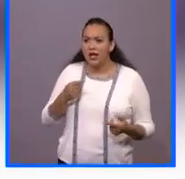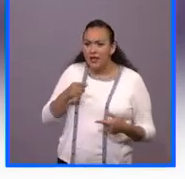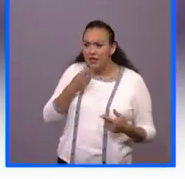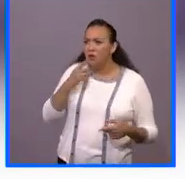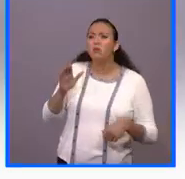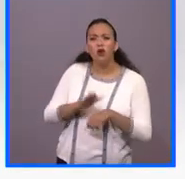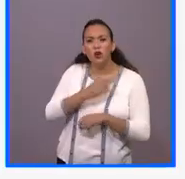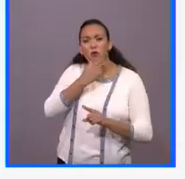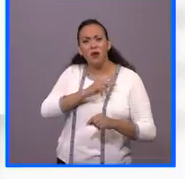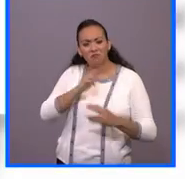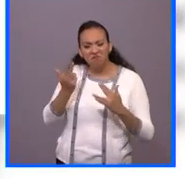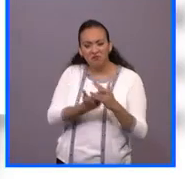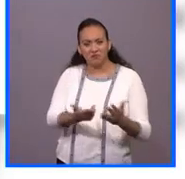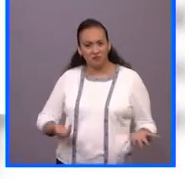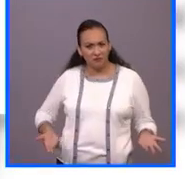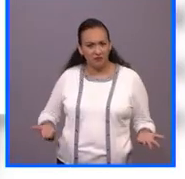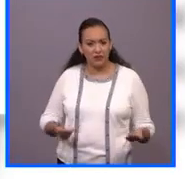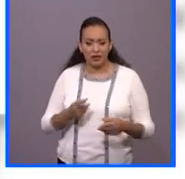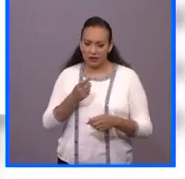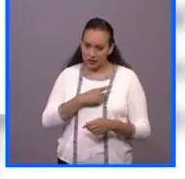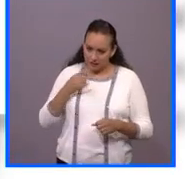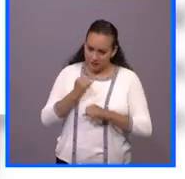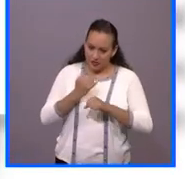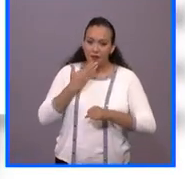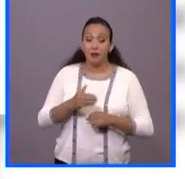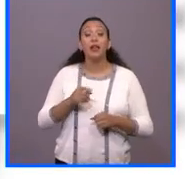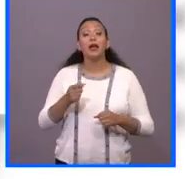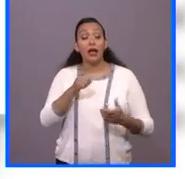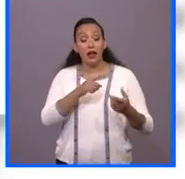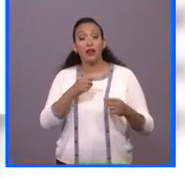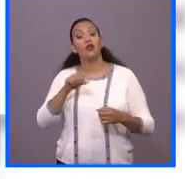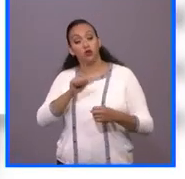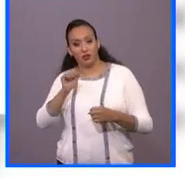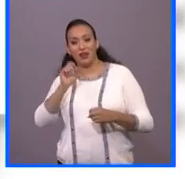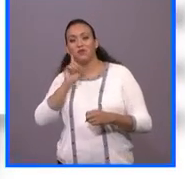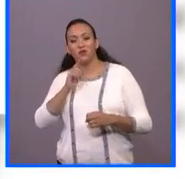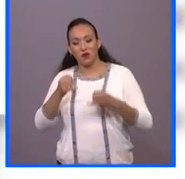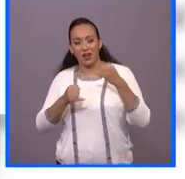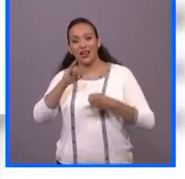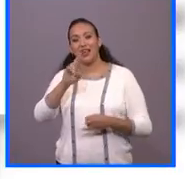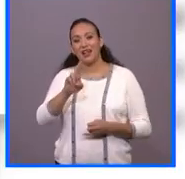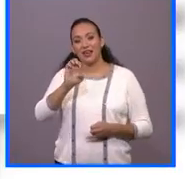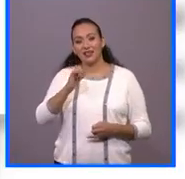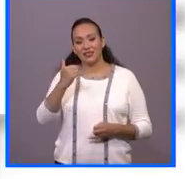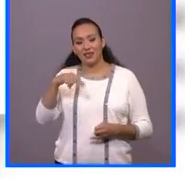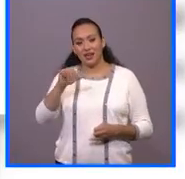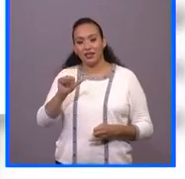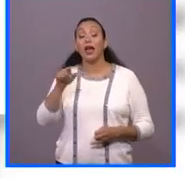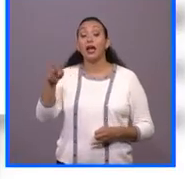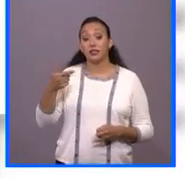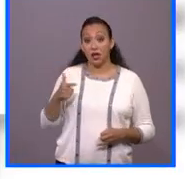con total celeridad. Asimismo, la irrupción violenta al domicilio de la jueza de distrito Reina Rodríguez en